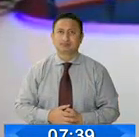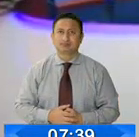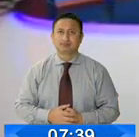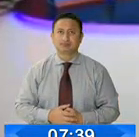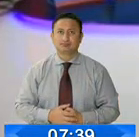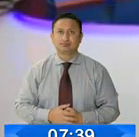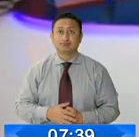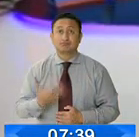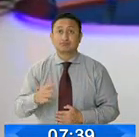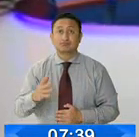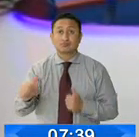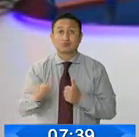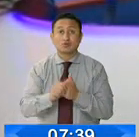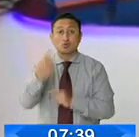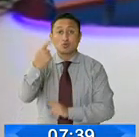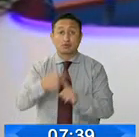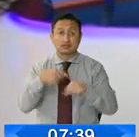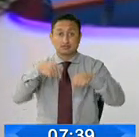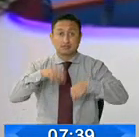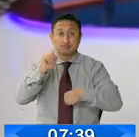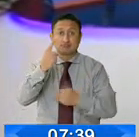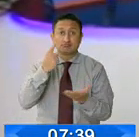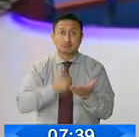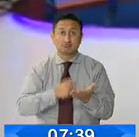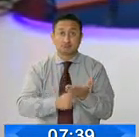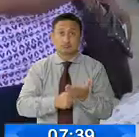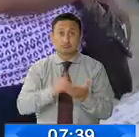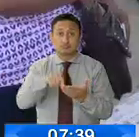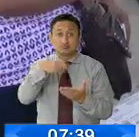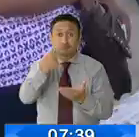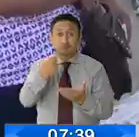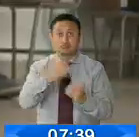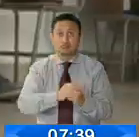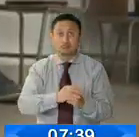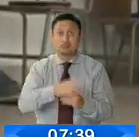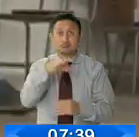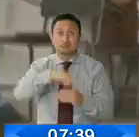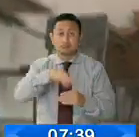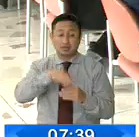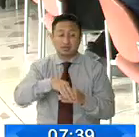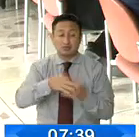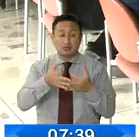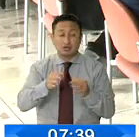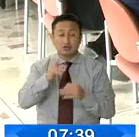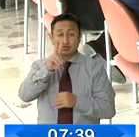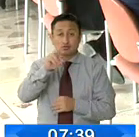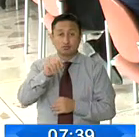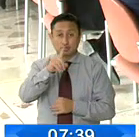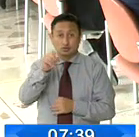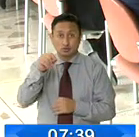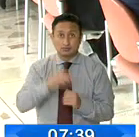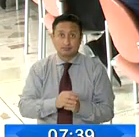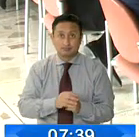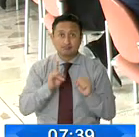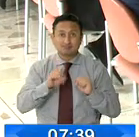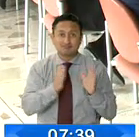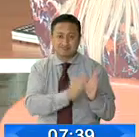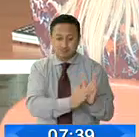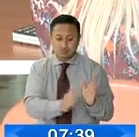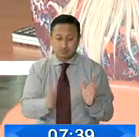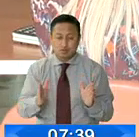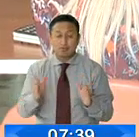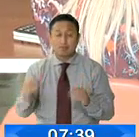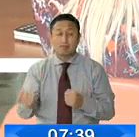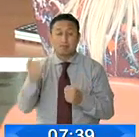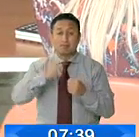menos de un mes se desarrollará el primer debate presidencial de cara a los comicios de febrero del 2021, por lo cual la asignación del orden de participación de